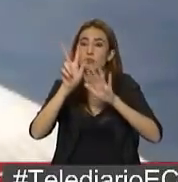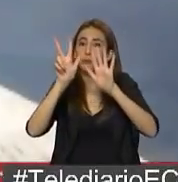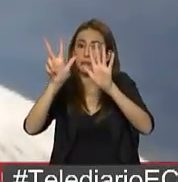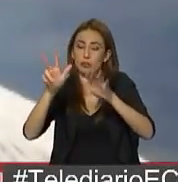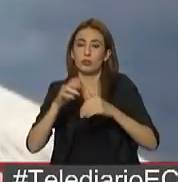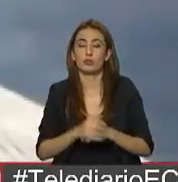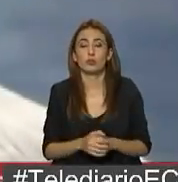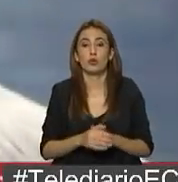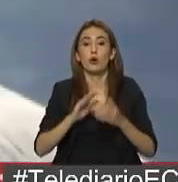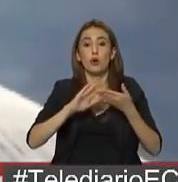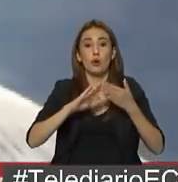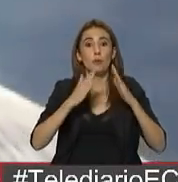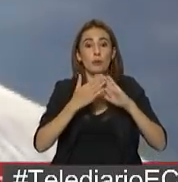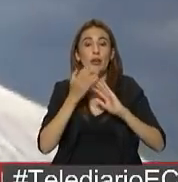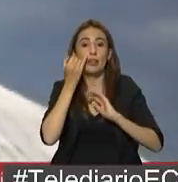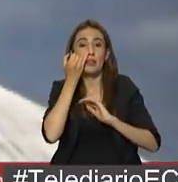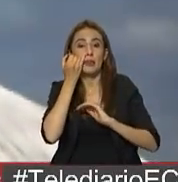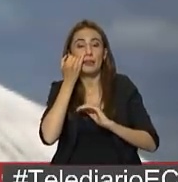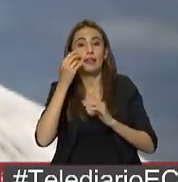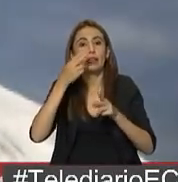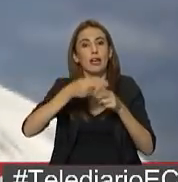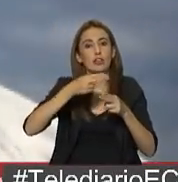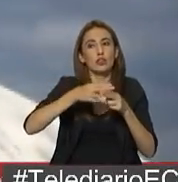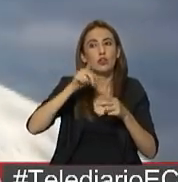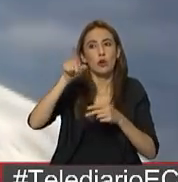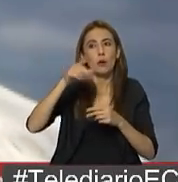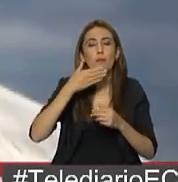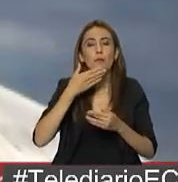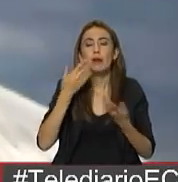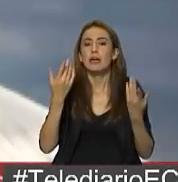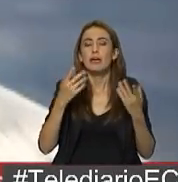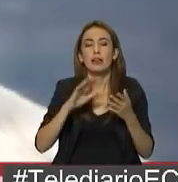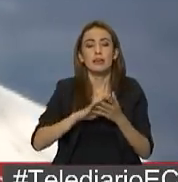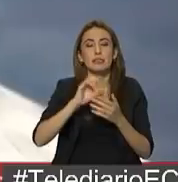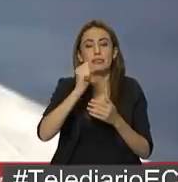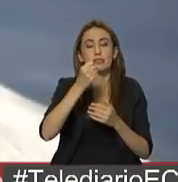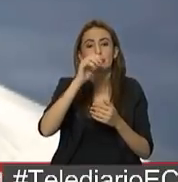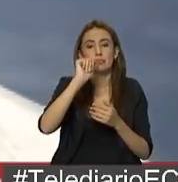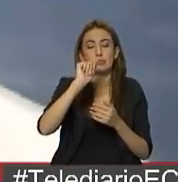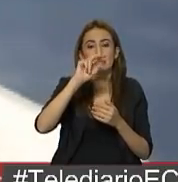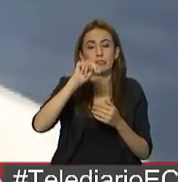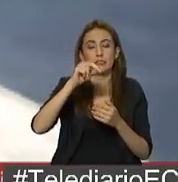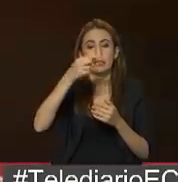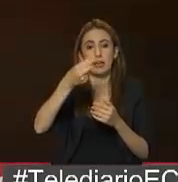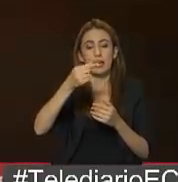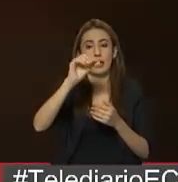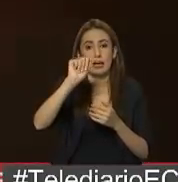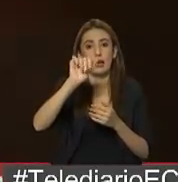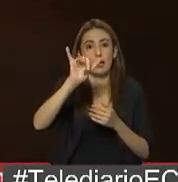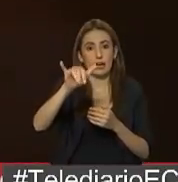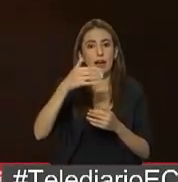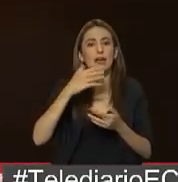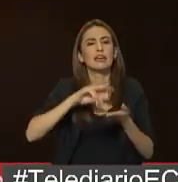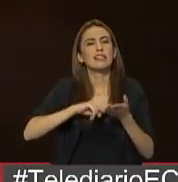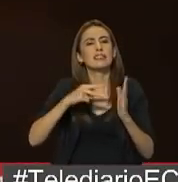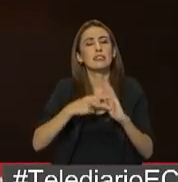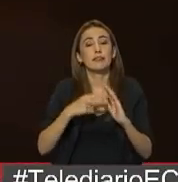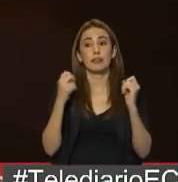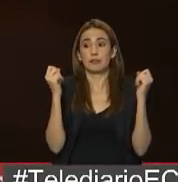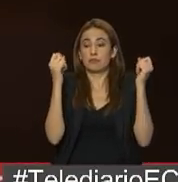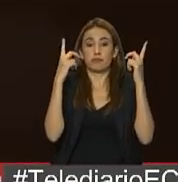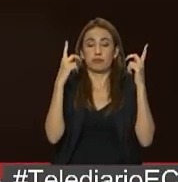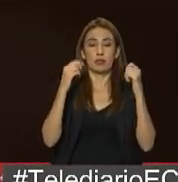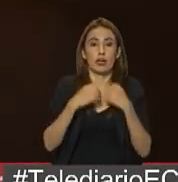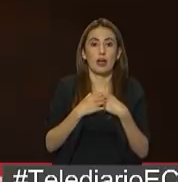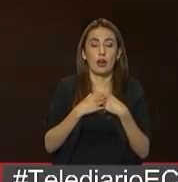los indígenas lo llamaron como Samkay, que significa espantar, pero hay más interpretaciones. Que indican que Sangay en realidad